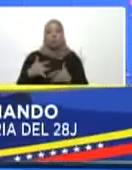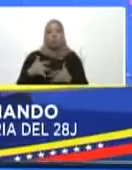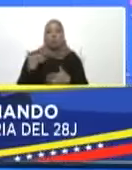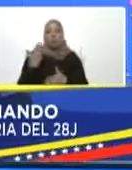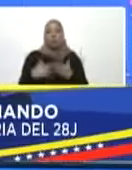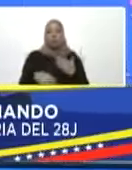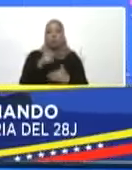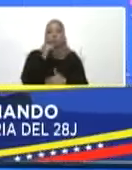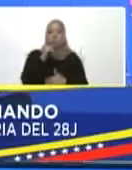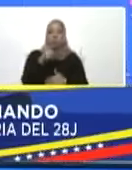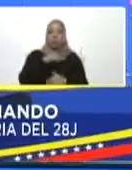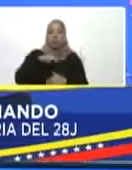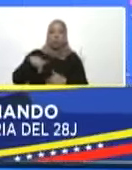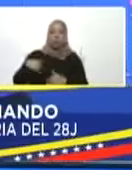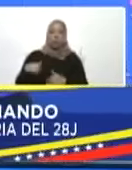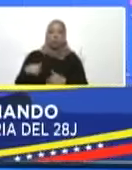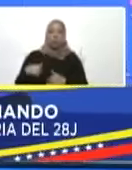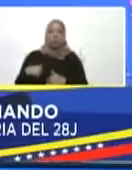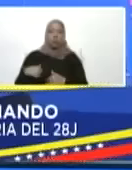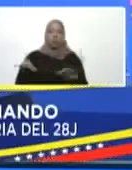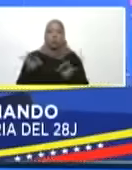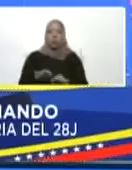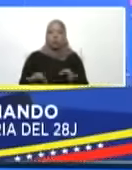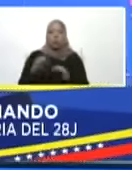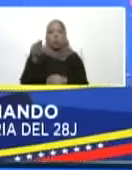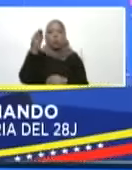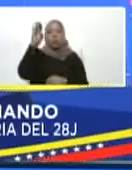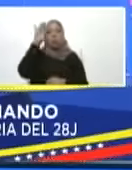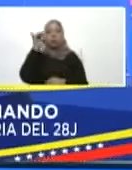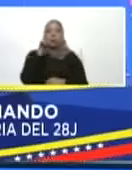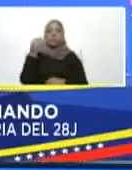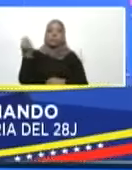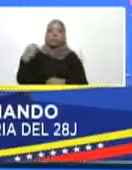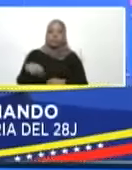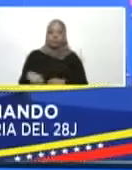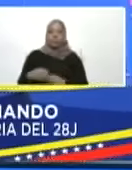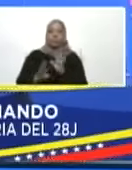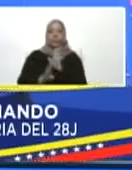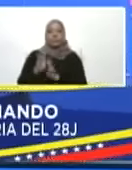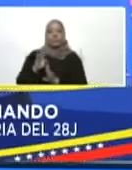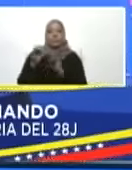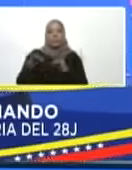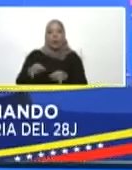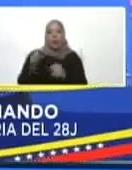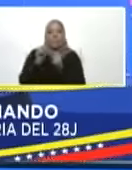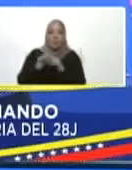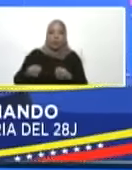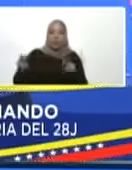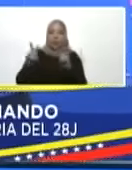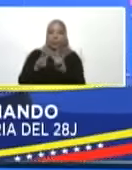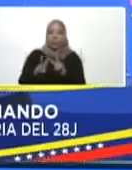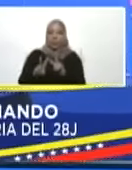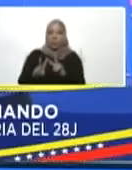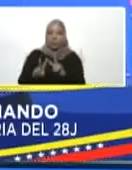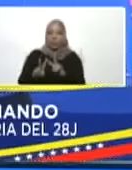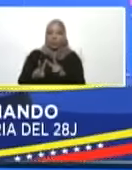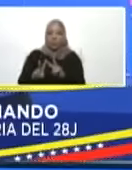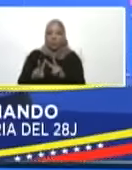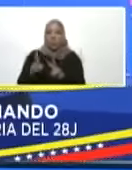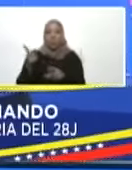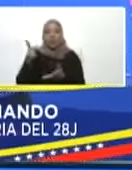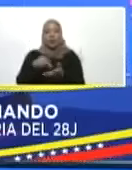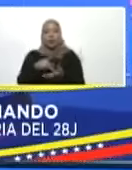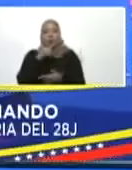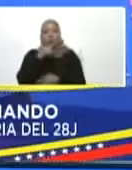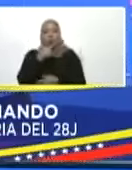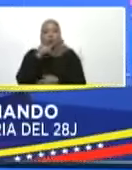garantía y nosotros, bueno, no tenemos duda, presidente, vamos a construir esa gran victoria. O sea, la victoria no cae del